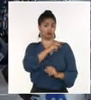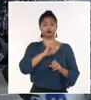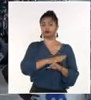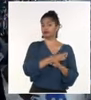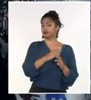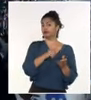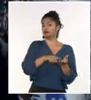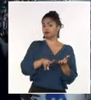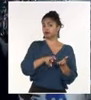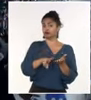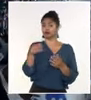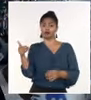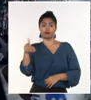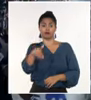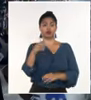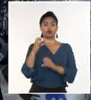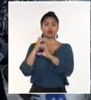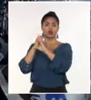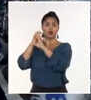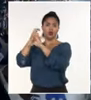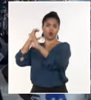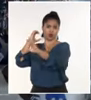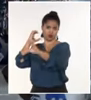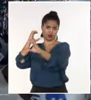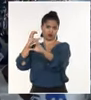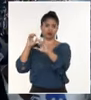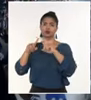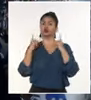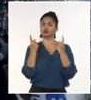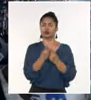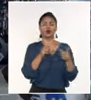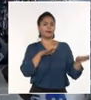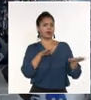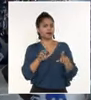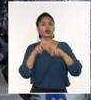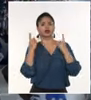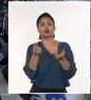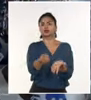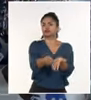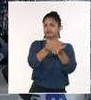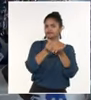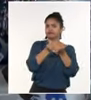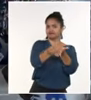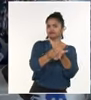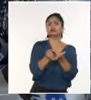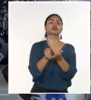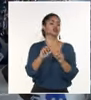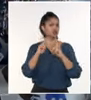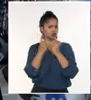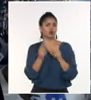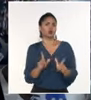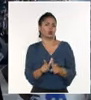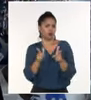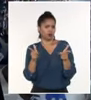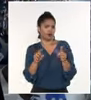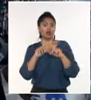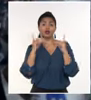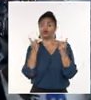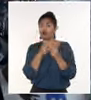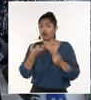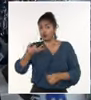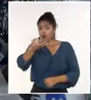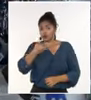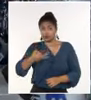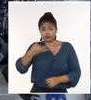en un ómnibus, es decir, que se agruparon todas, todas se apoyaron y tuvimos aquí en Guantánamo todas las provincias, el municipio especial Isla de la